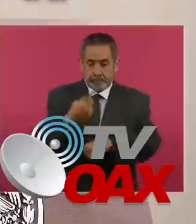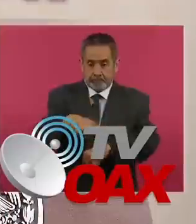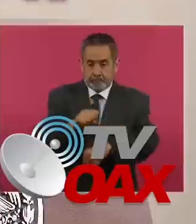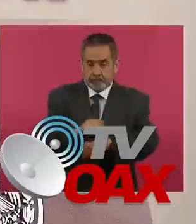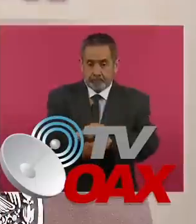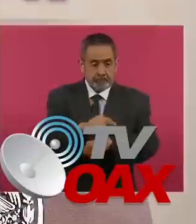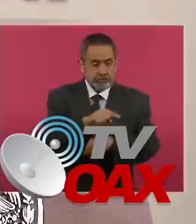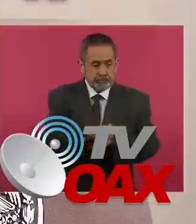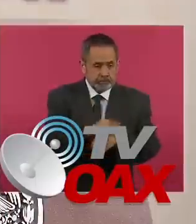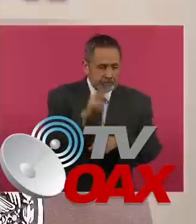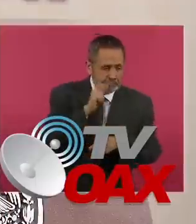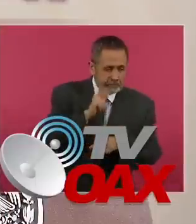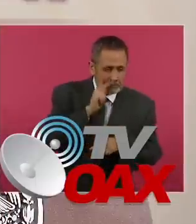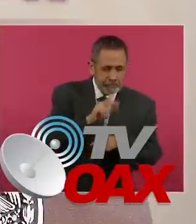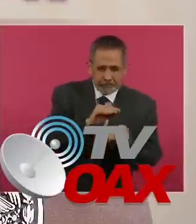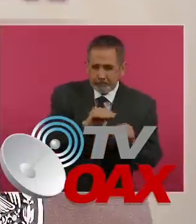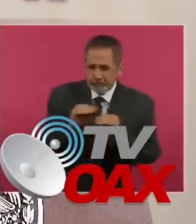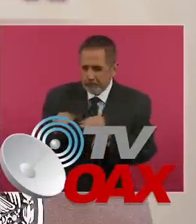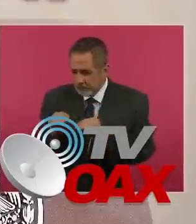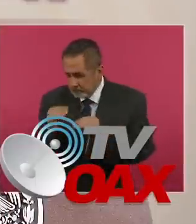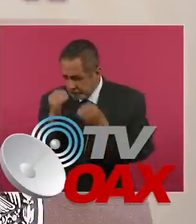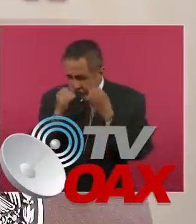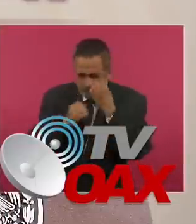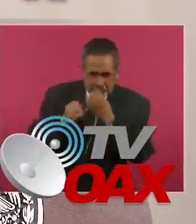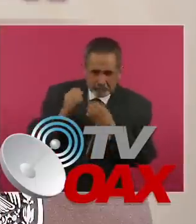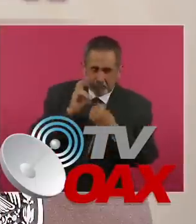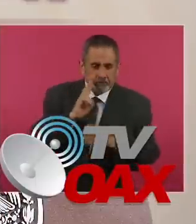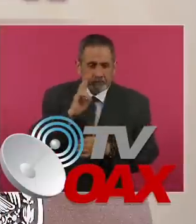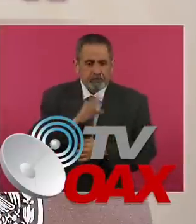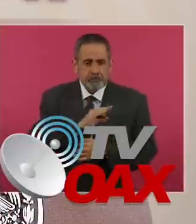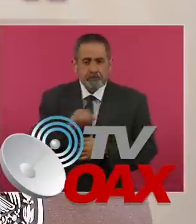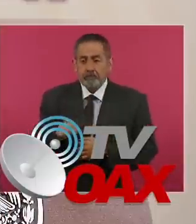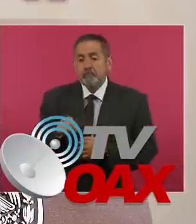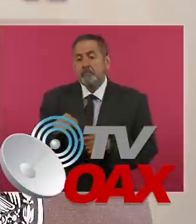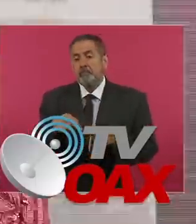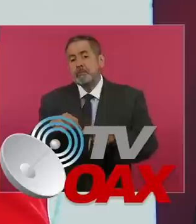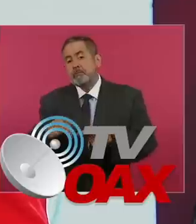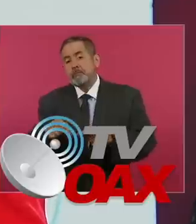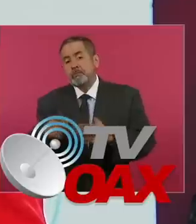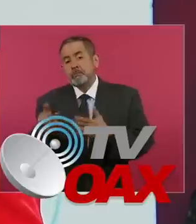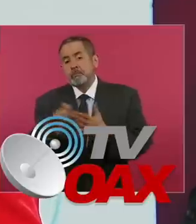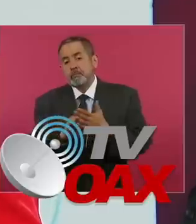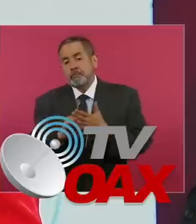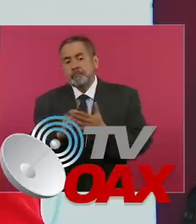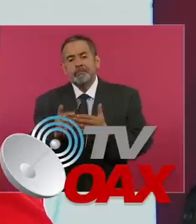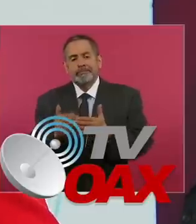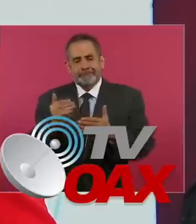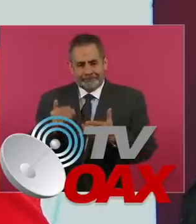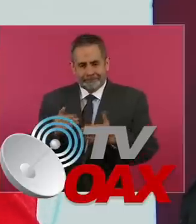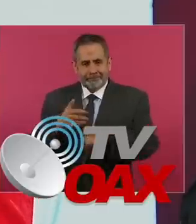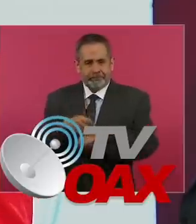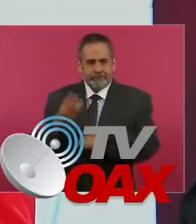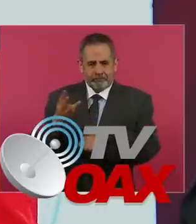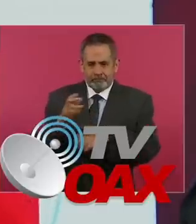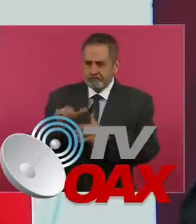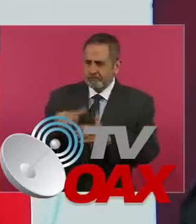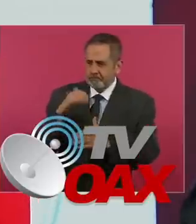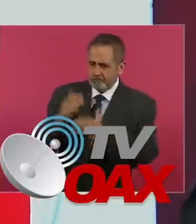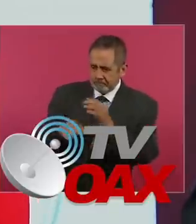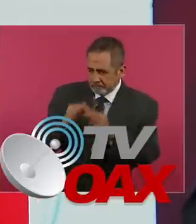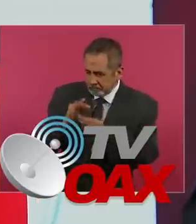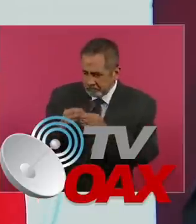empezará las pruebas estáticas, lo cual ya también es una buena noticia. Y para antes de que se acabe el mes, el tren tres estará en el mismo proceso,